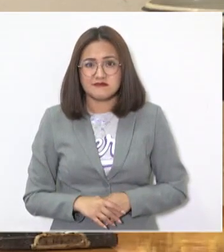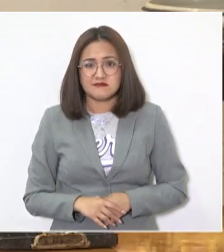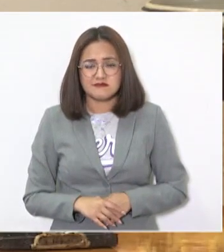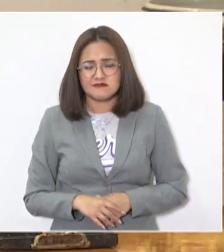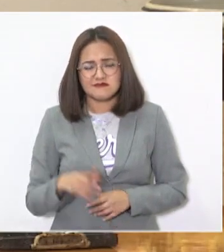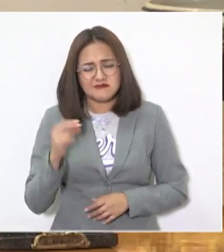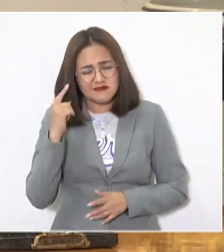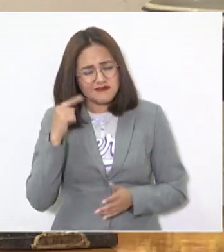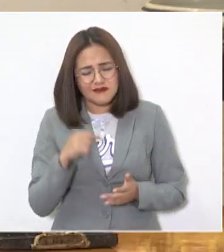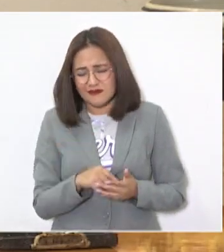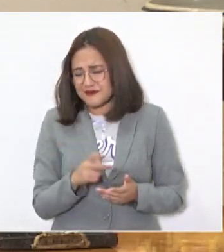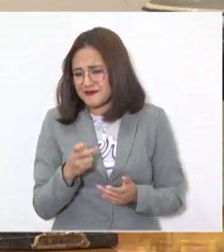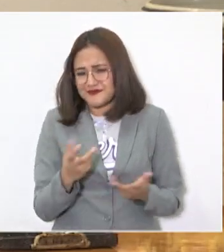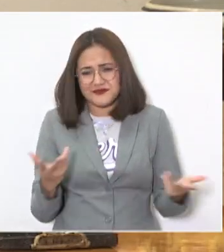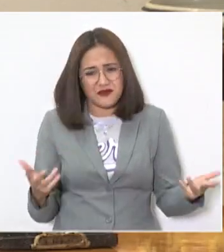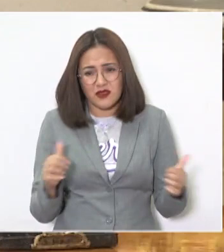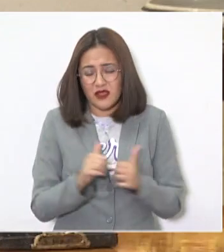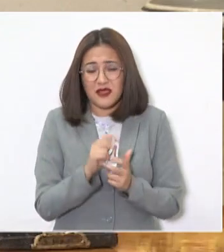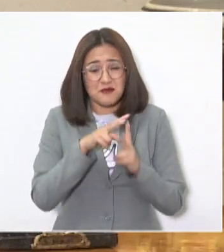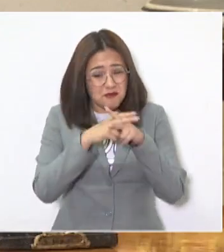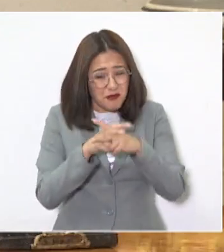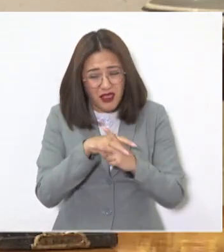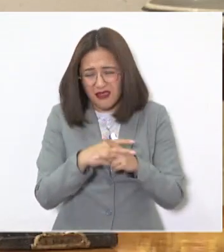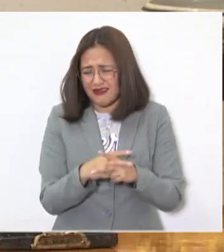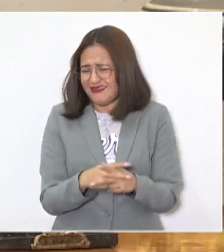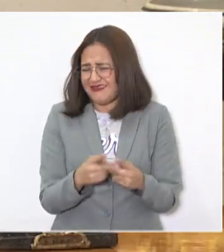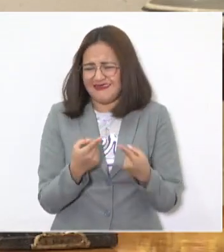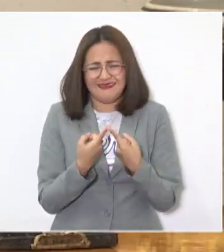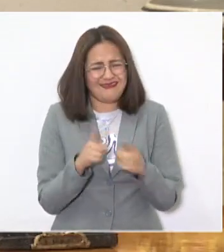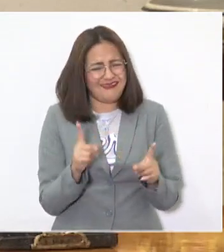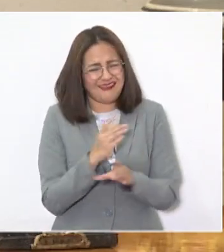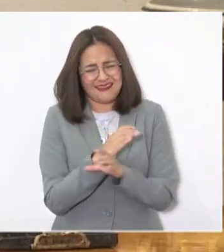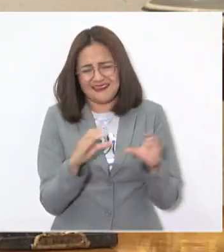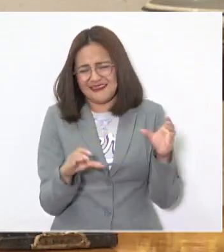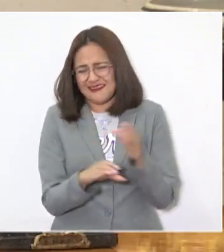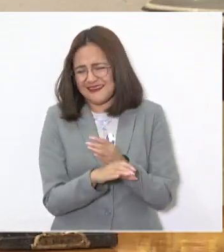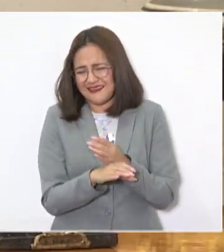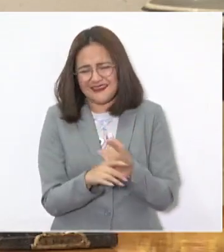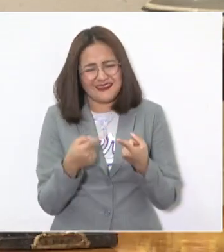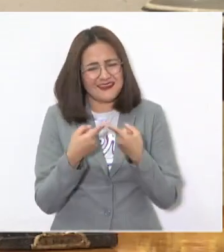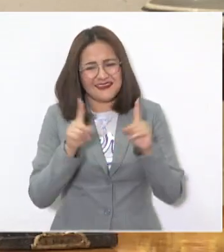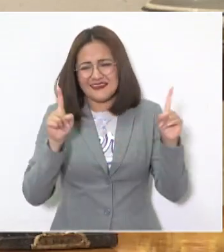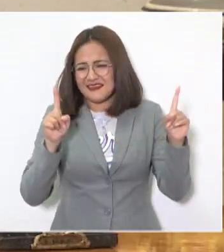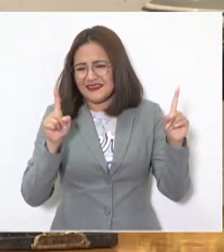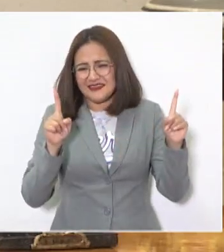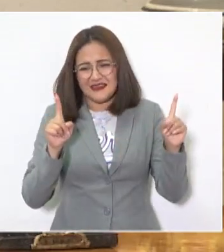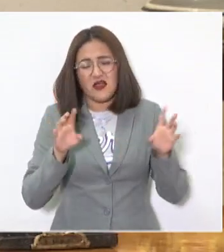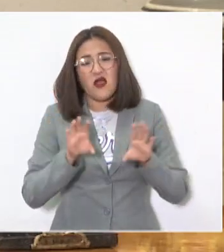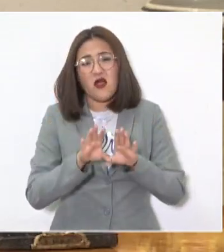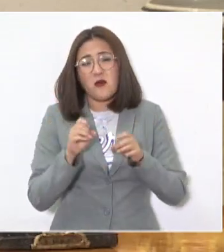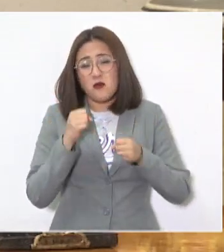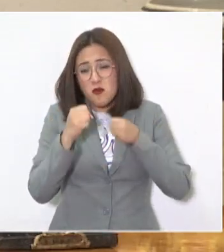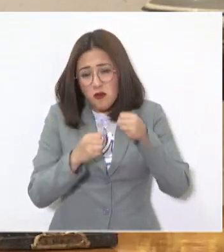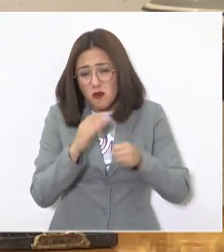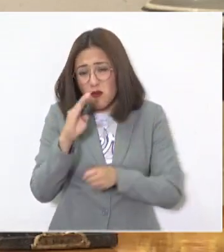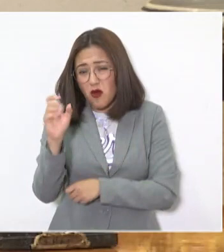Nada que ver con peleas de lucha libre o boxeo, nada que ver.